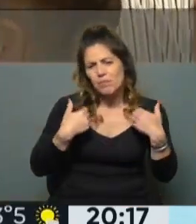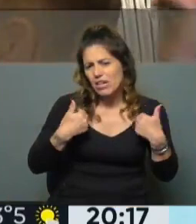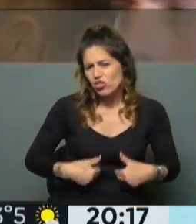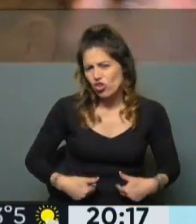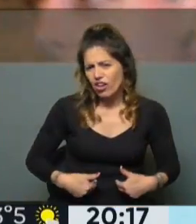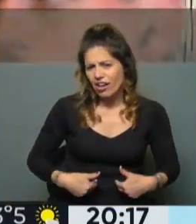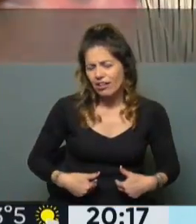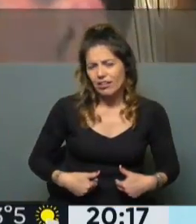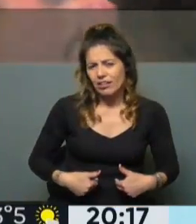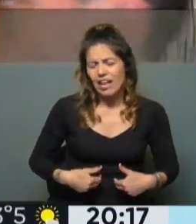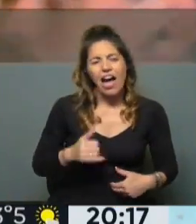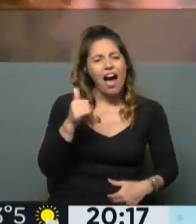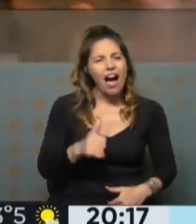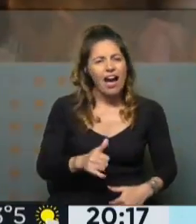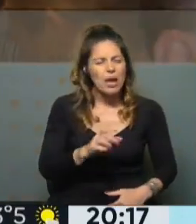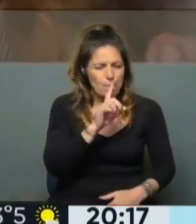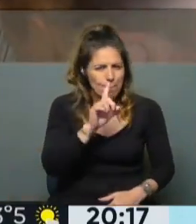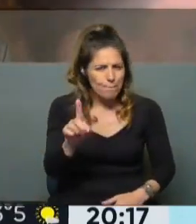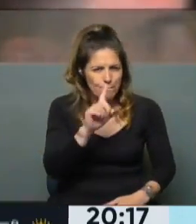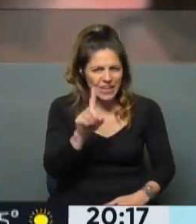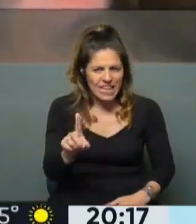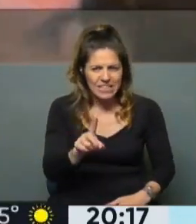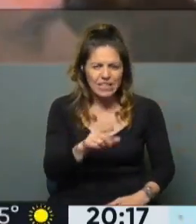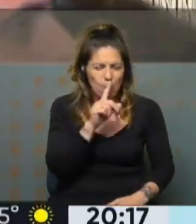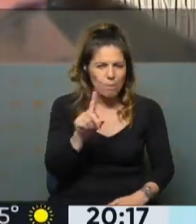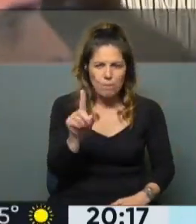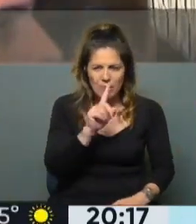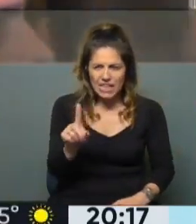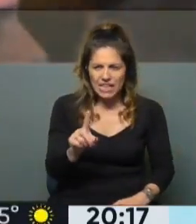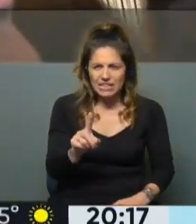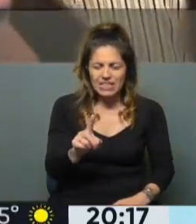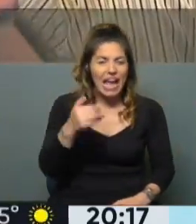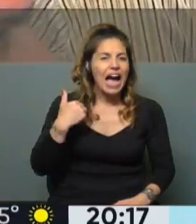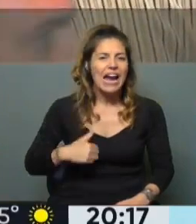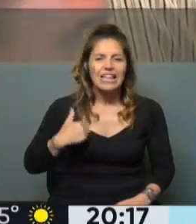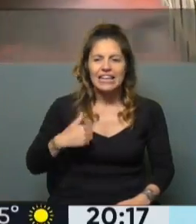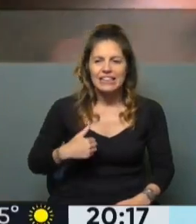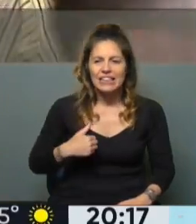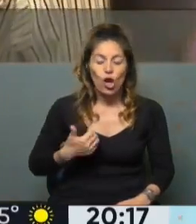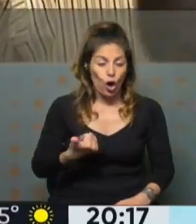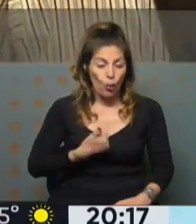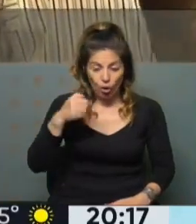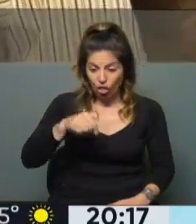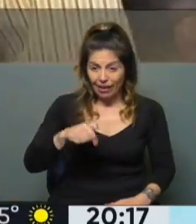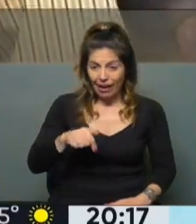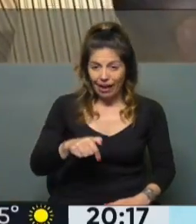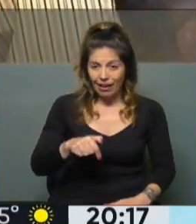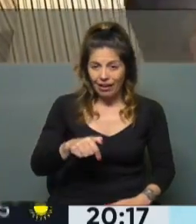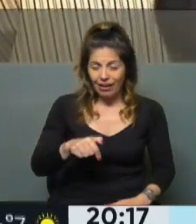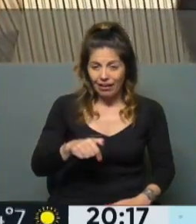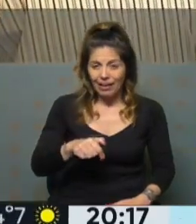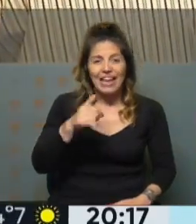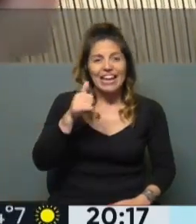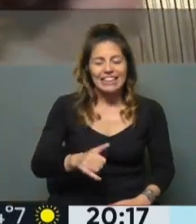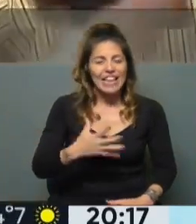persona hay miles y miles de argentinos como los que están acá que